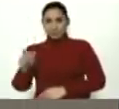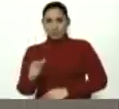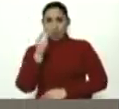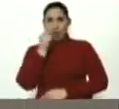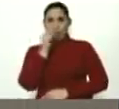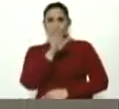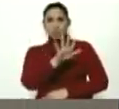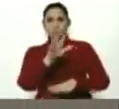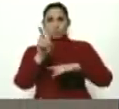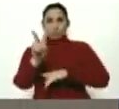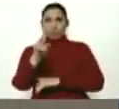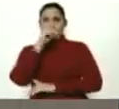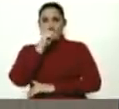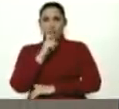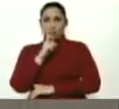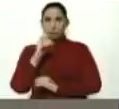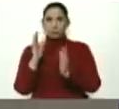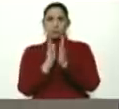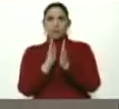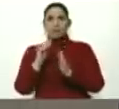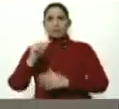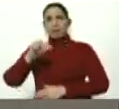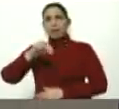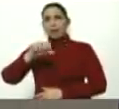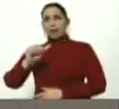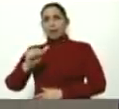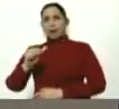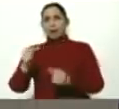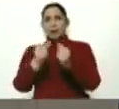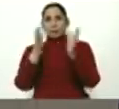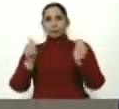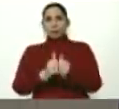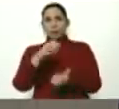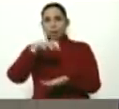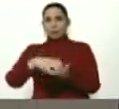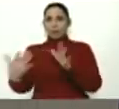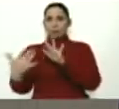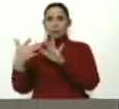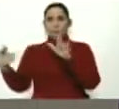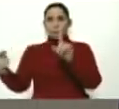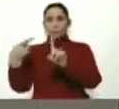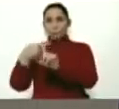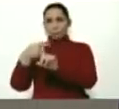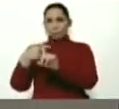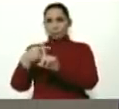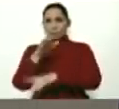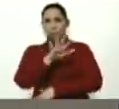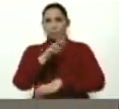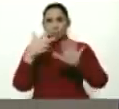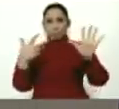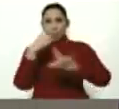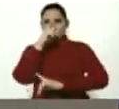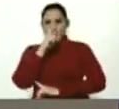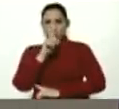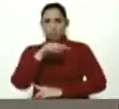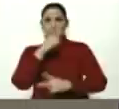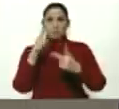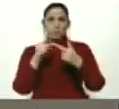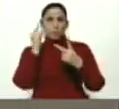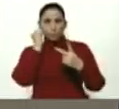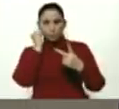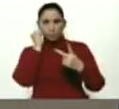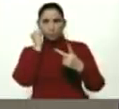de Santa Ana, estado Anzoátegui, contacto con un caso positivo. Una señora de 58 años, de Santa Ana,